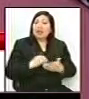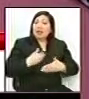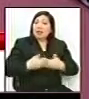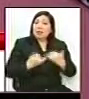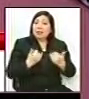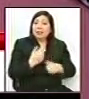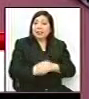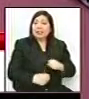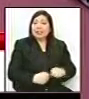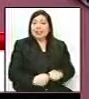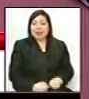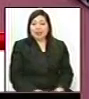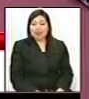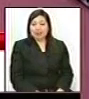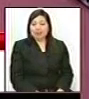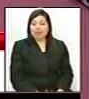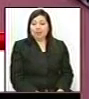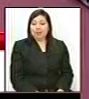este año.